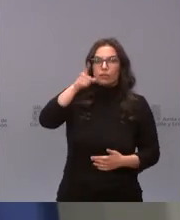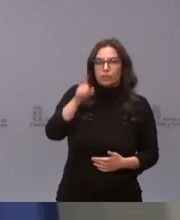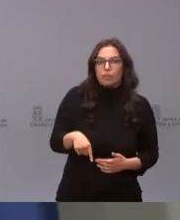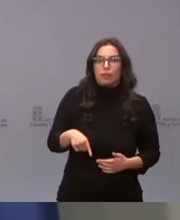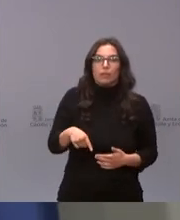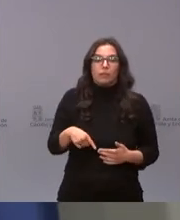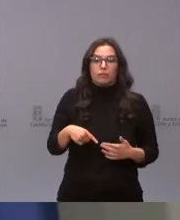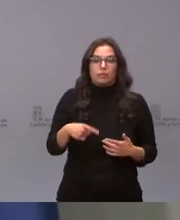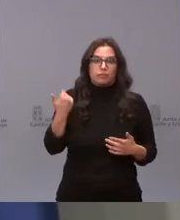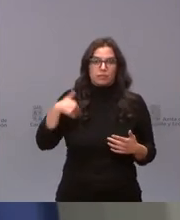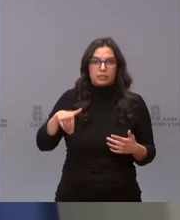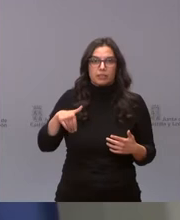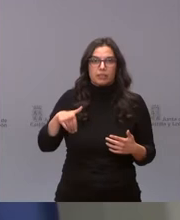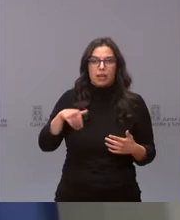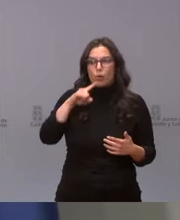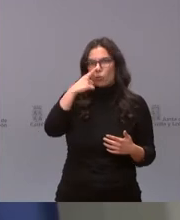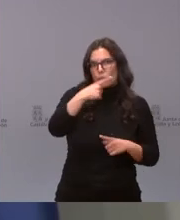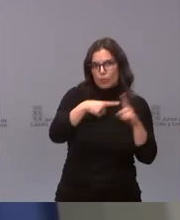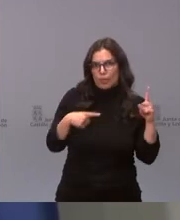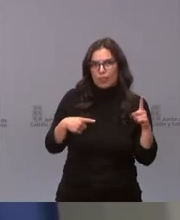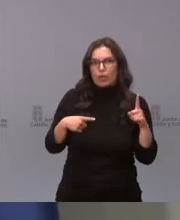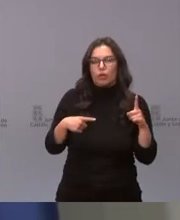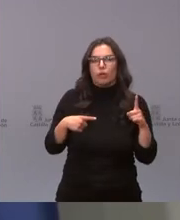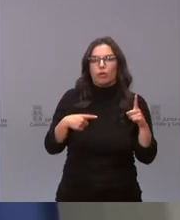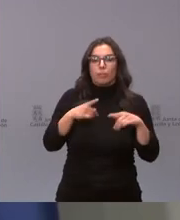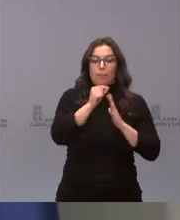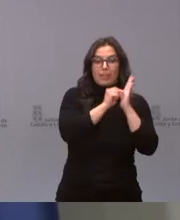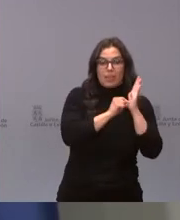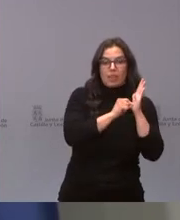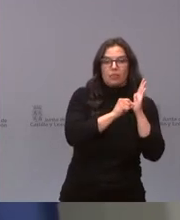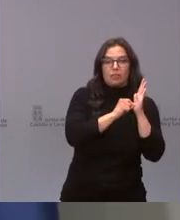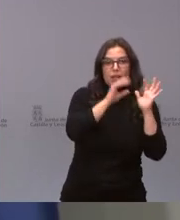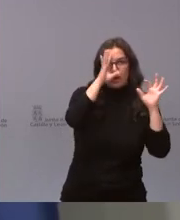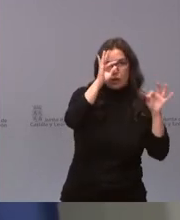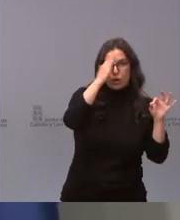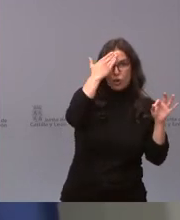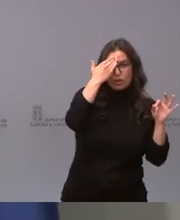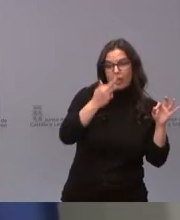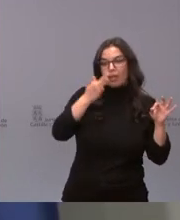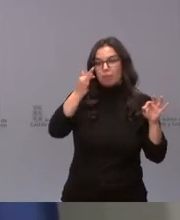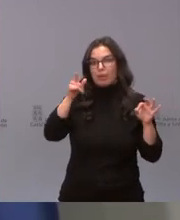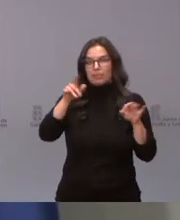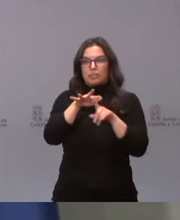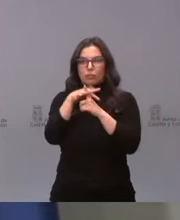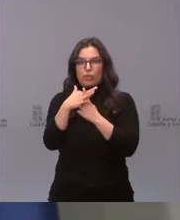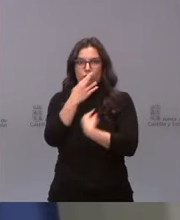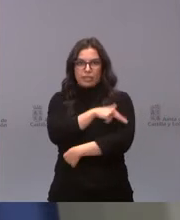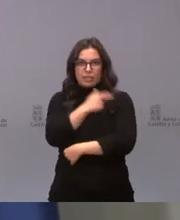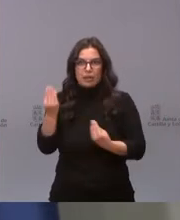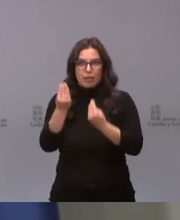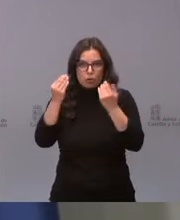que llevamos ya desde hace un año y medio en acompasar las medidas con la evolución de la situación sanitaria.